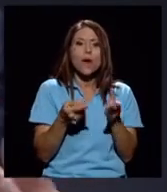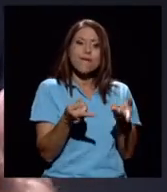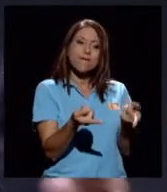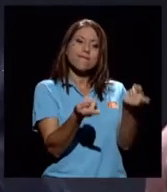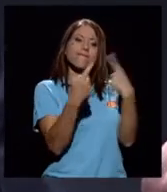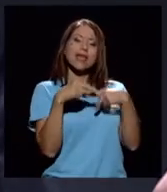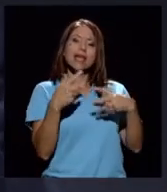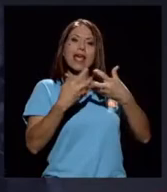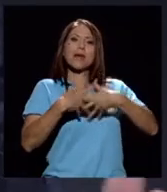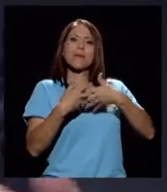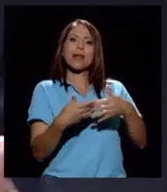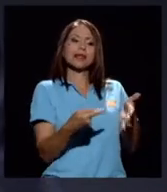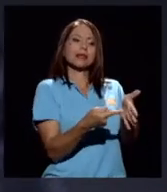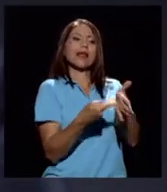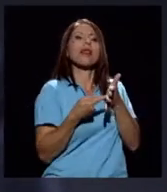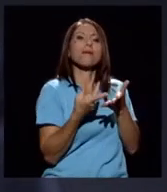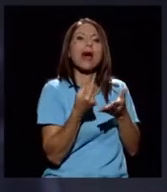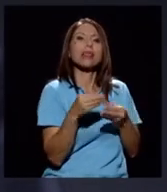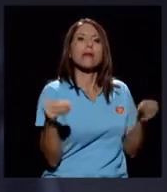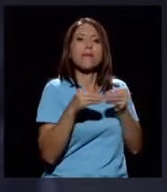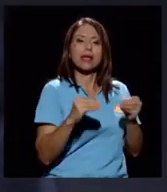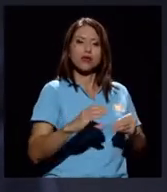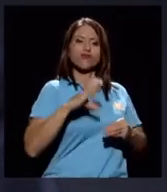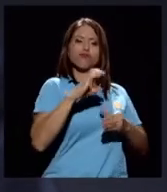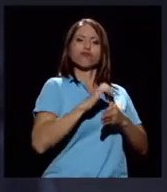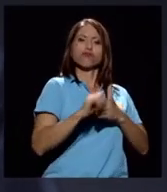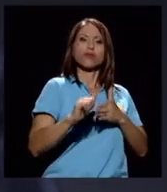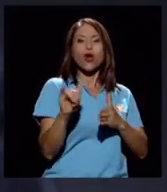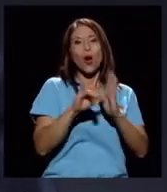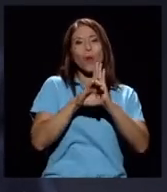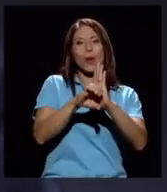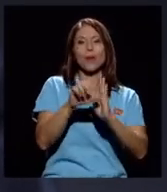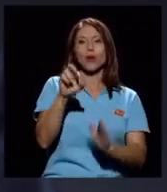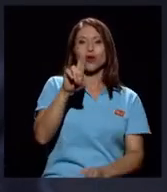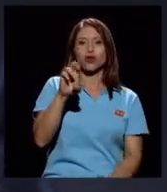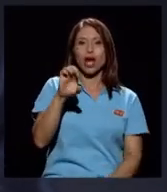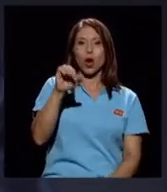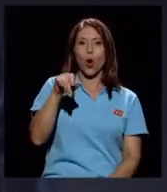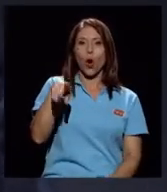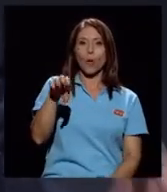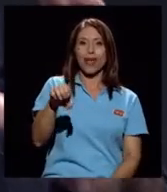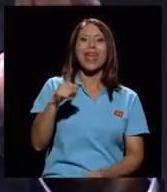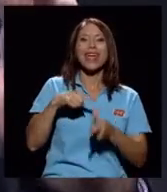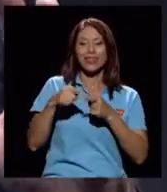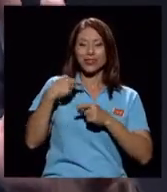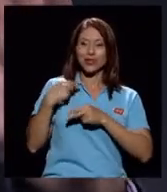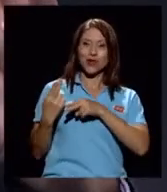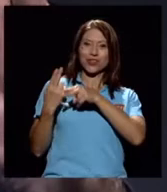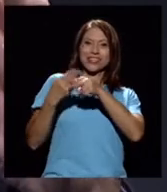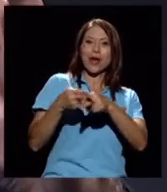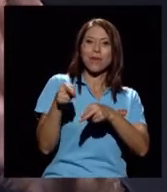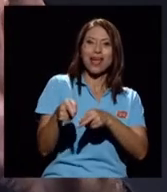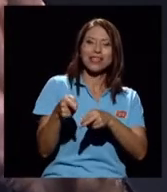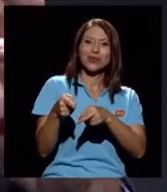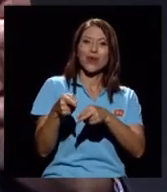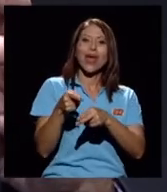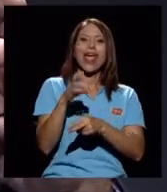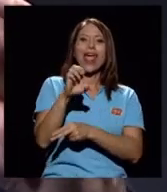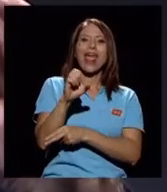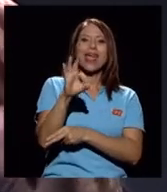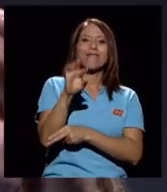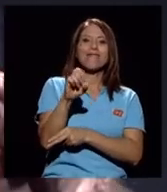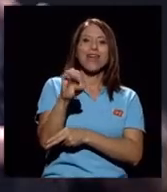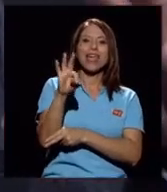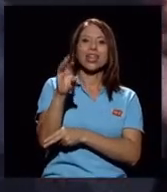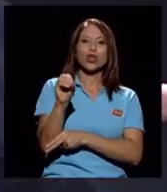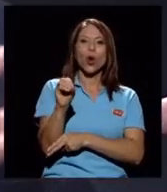dice que tenía que pagar unas turbinas y yo llamo a eso el efecto recope el efecto y recope es cuando se presenta una demanda muy